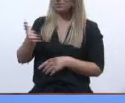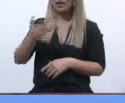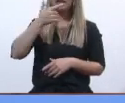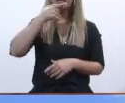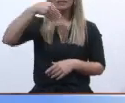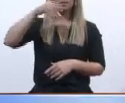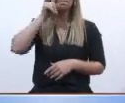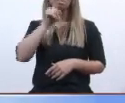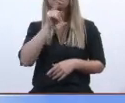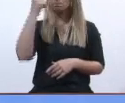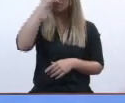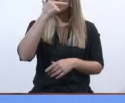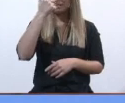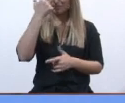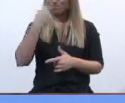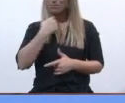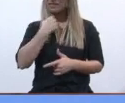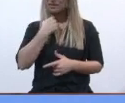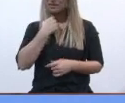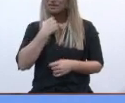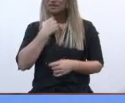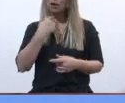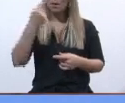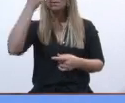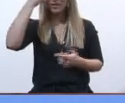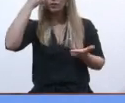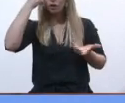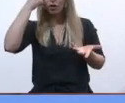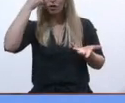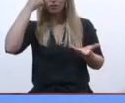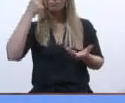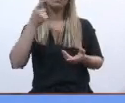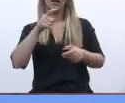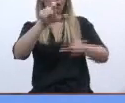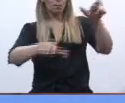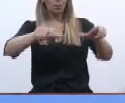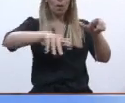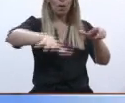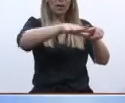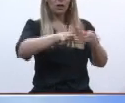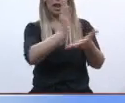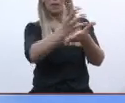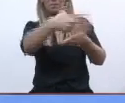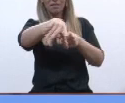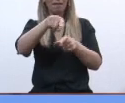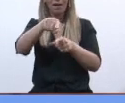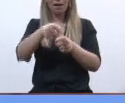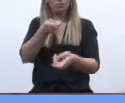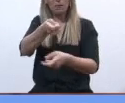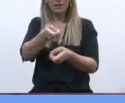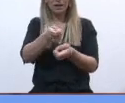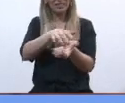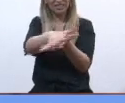no manejó las variables. Smith pensaba que la mitad de la población que había que eliminar era la que